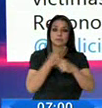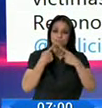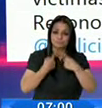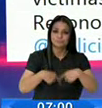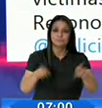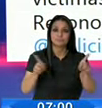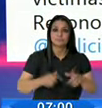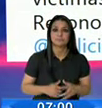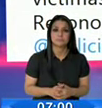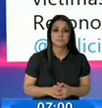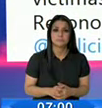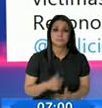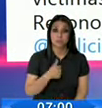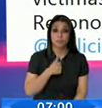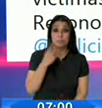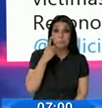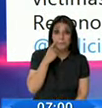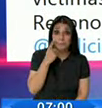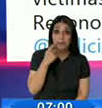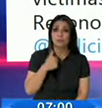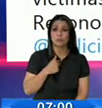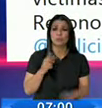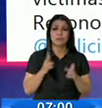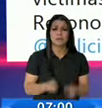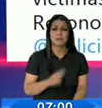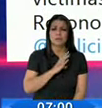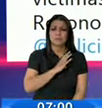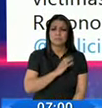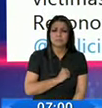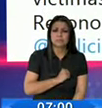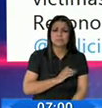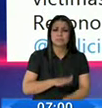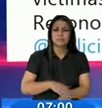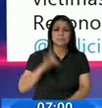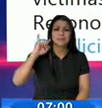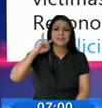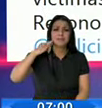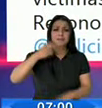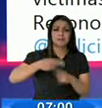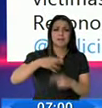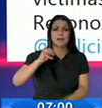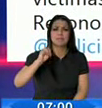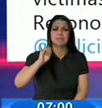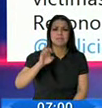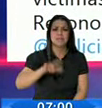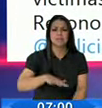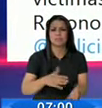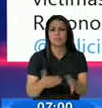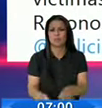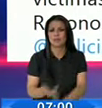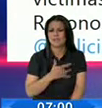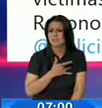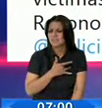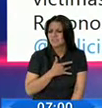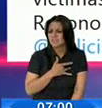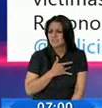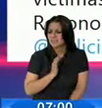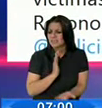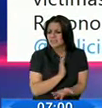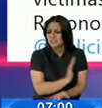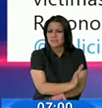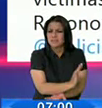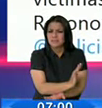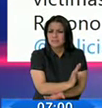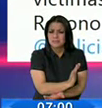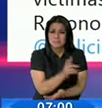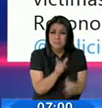dijo: como padre y ser humano, estoy consternado por la muerte de la niña Emilia Benavides, un acto execrable de personas que